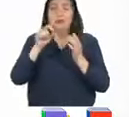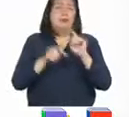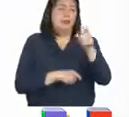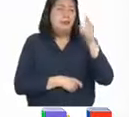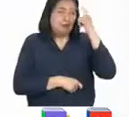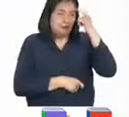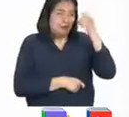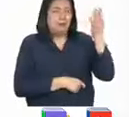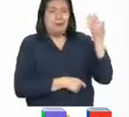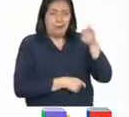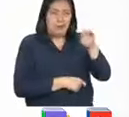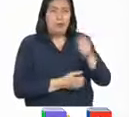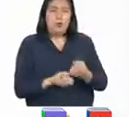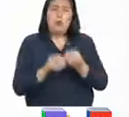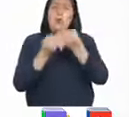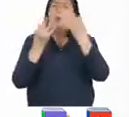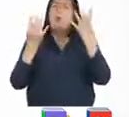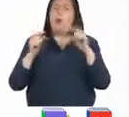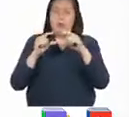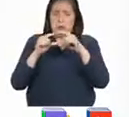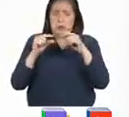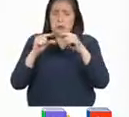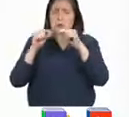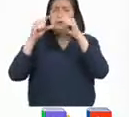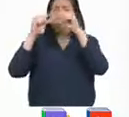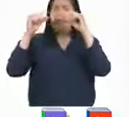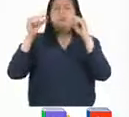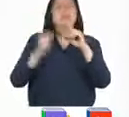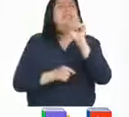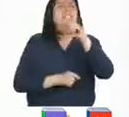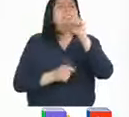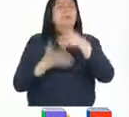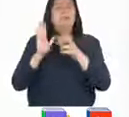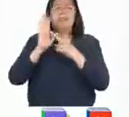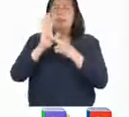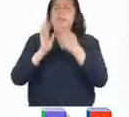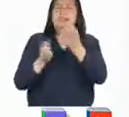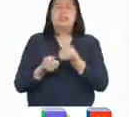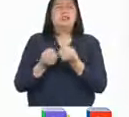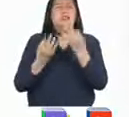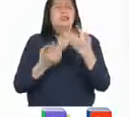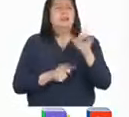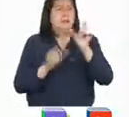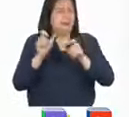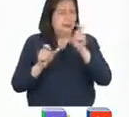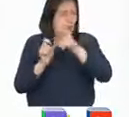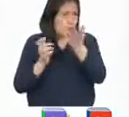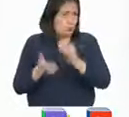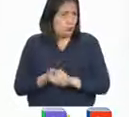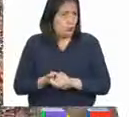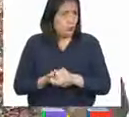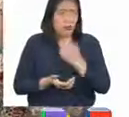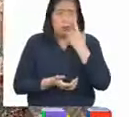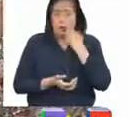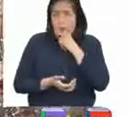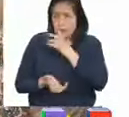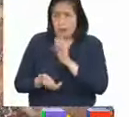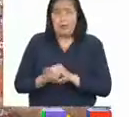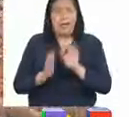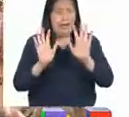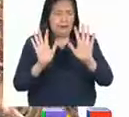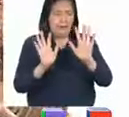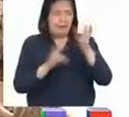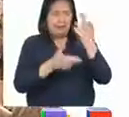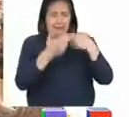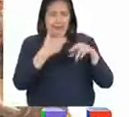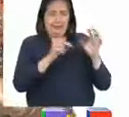lo anterior, ¿cuántos cuadraditos necesitarías para representar la cantidad de personas por sexo? A ver,